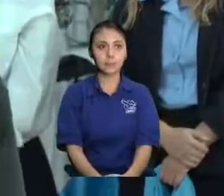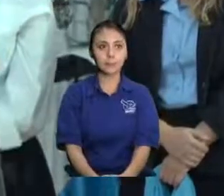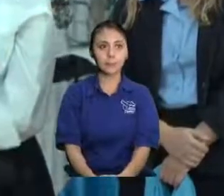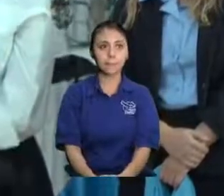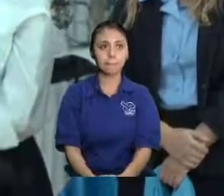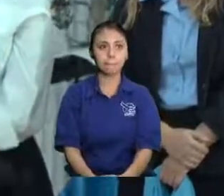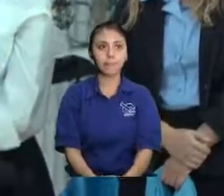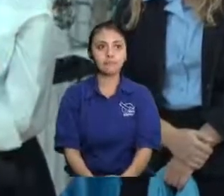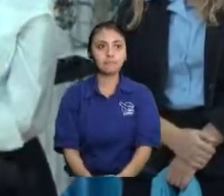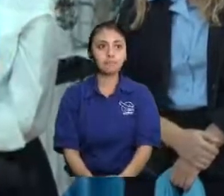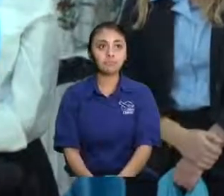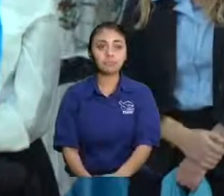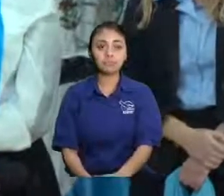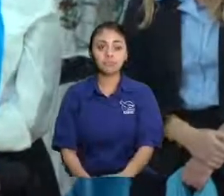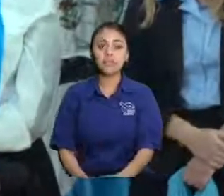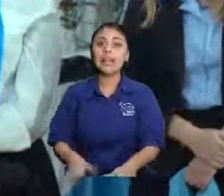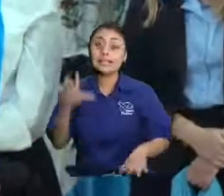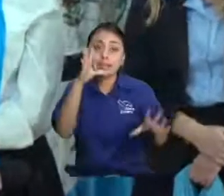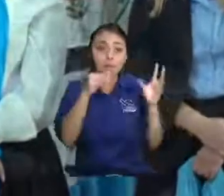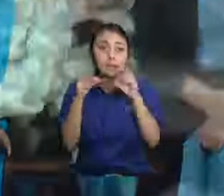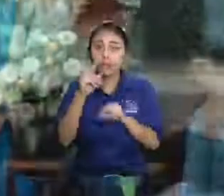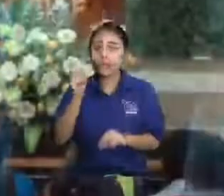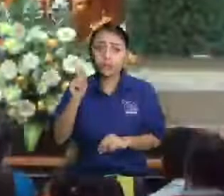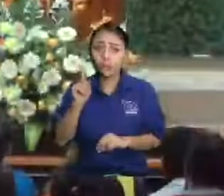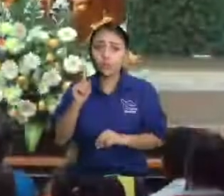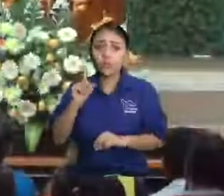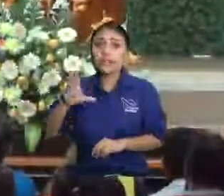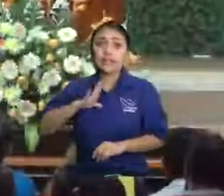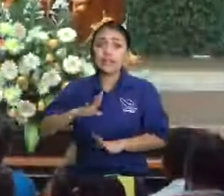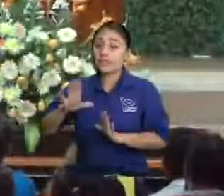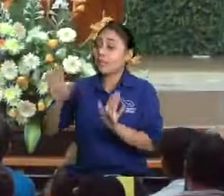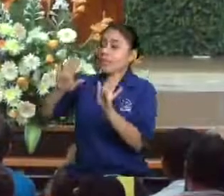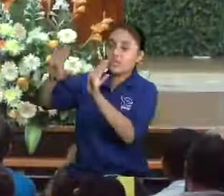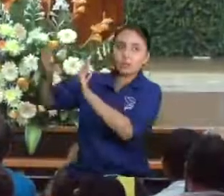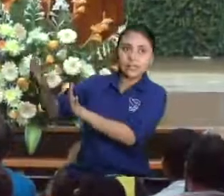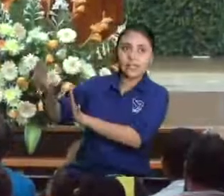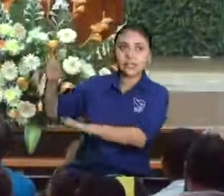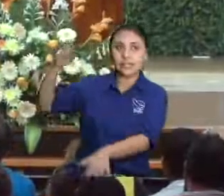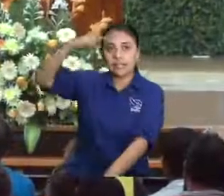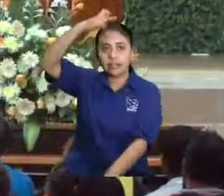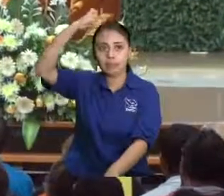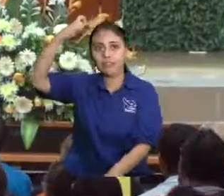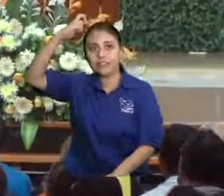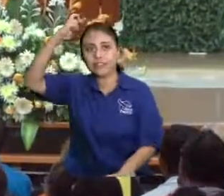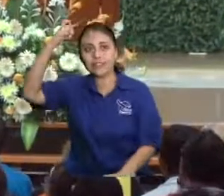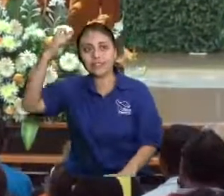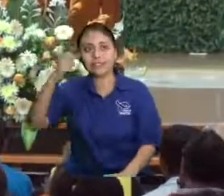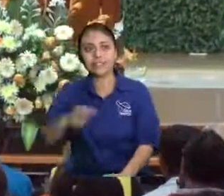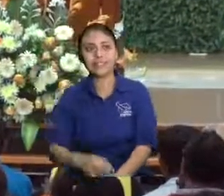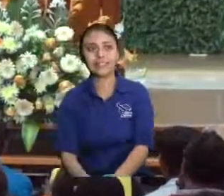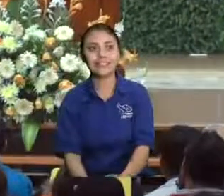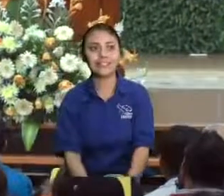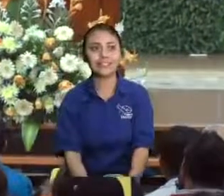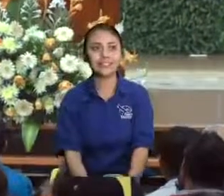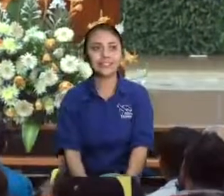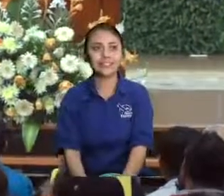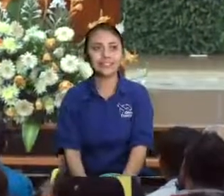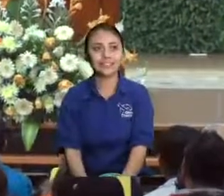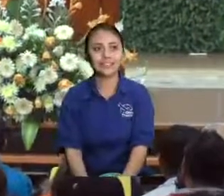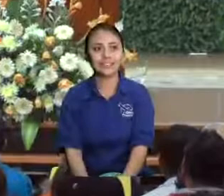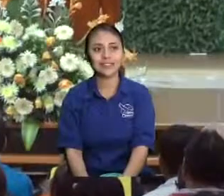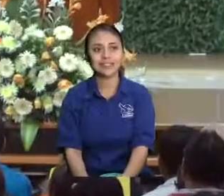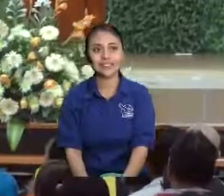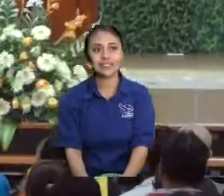Si está hablando de que no podemos menospreciar eso, entender porque ya no bajo tu castigo por leer tan pequeño.